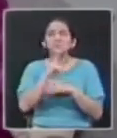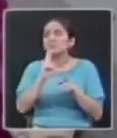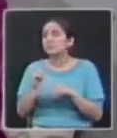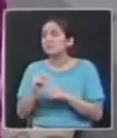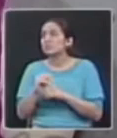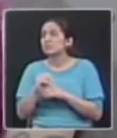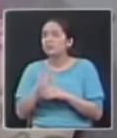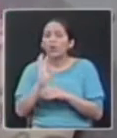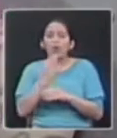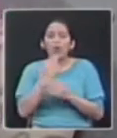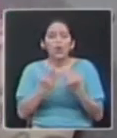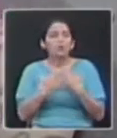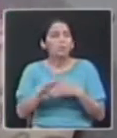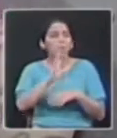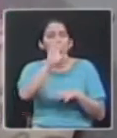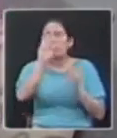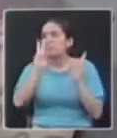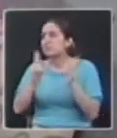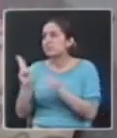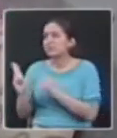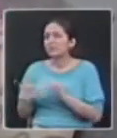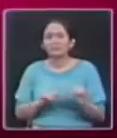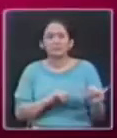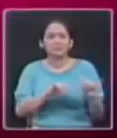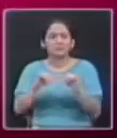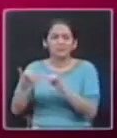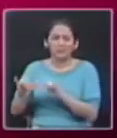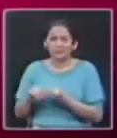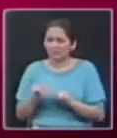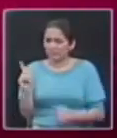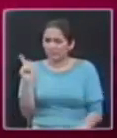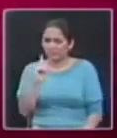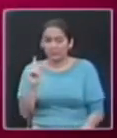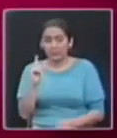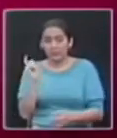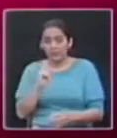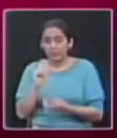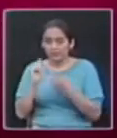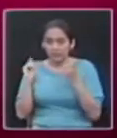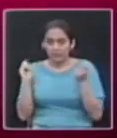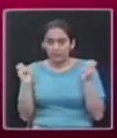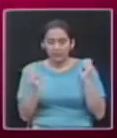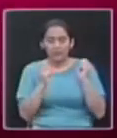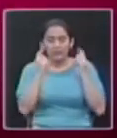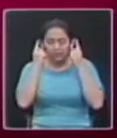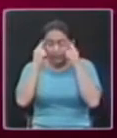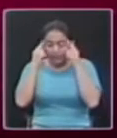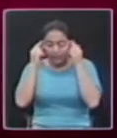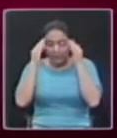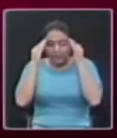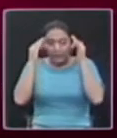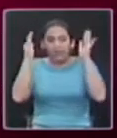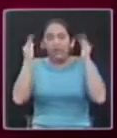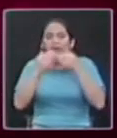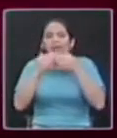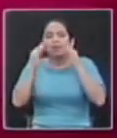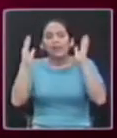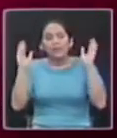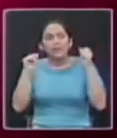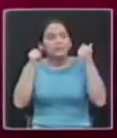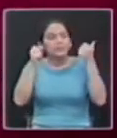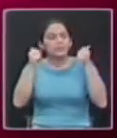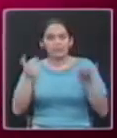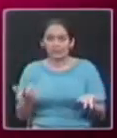Y entonces nuestra mente, nuestras costumbres se quedan como estancadas en lo de siempre, en los